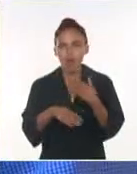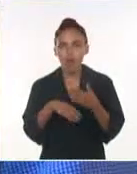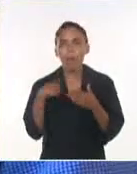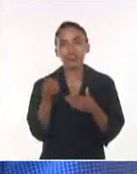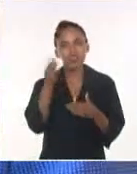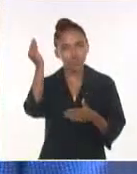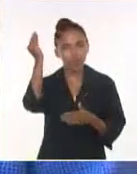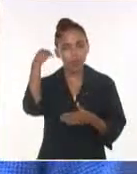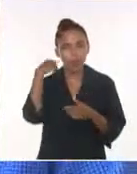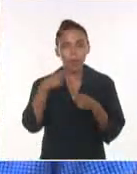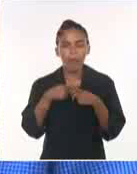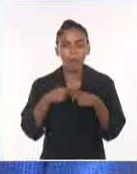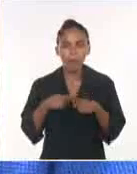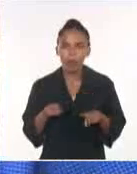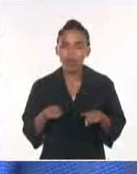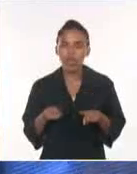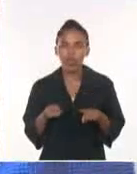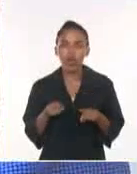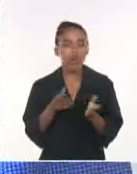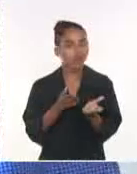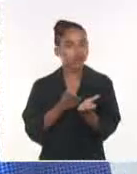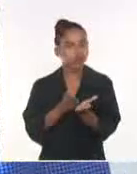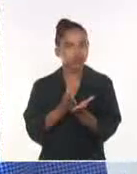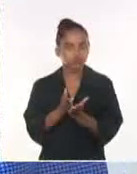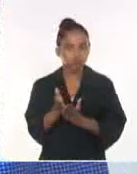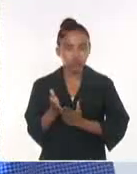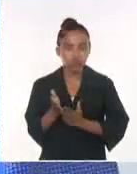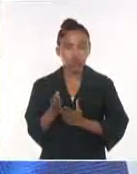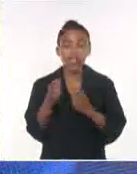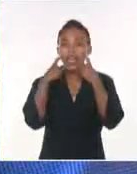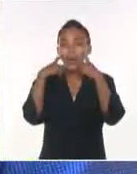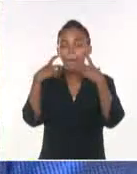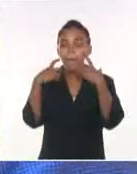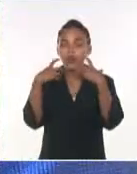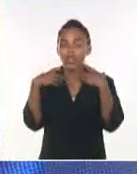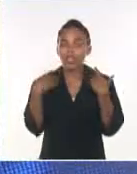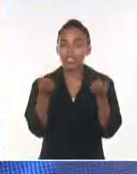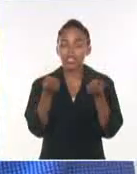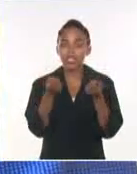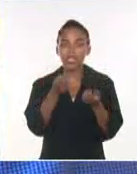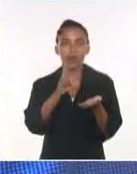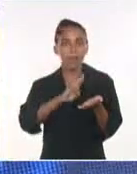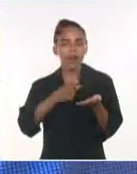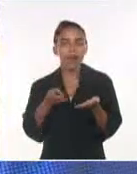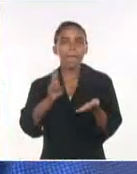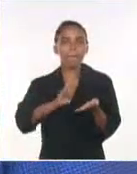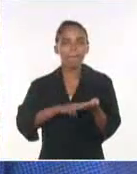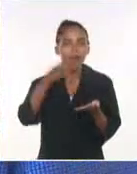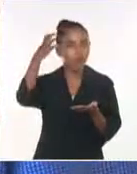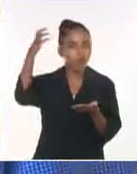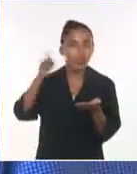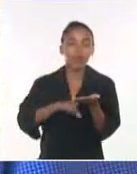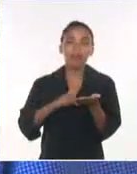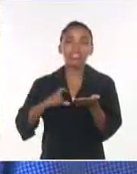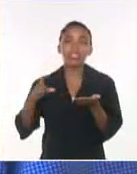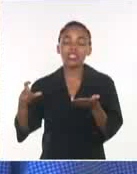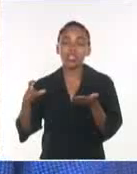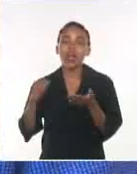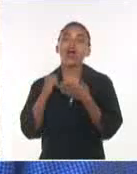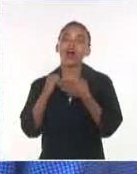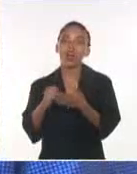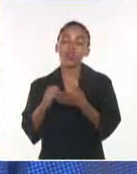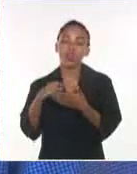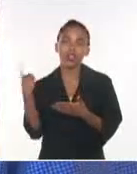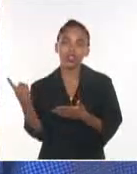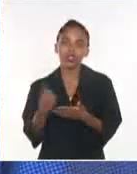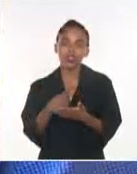asegurar en los territorios de una manera muy puntual, y por eso es tan importante el acompañamiento de las autoridades del gobierno y del partido de cada uno de los territorios para poder